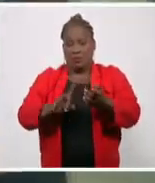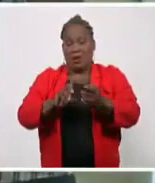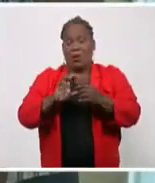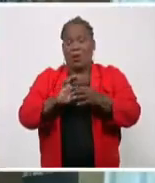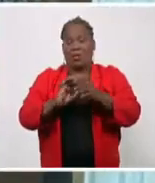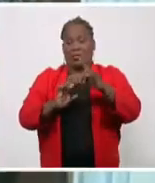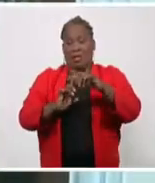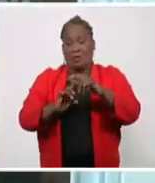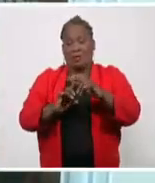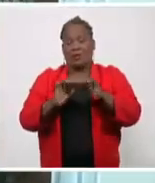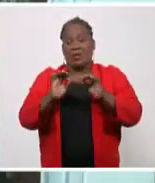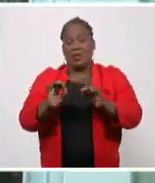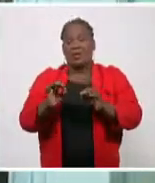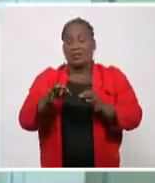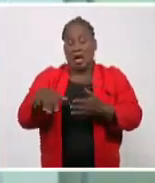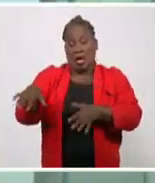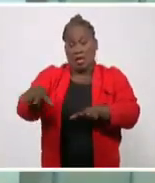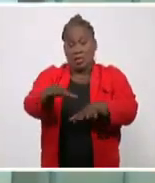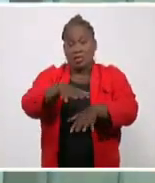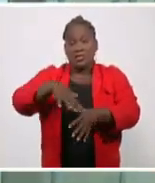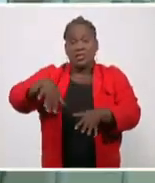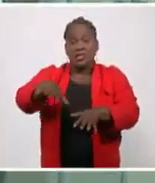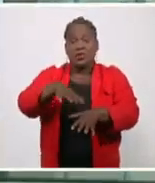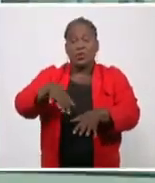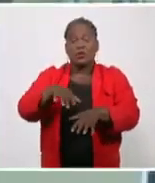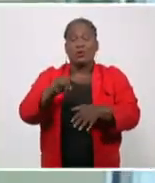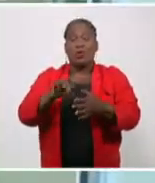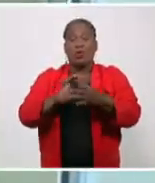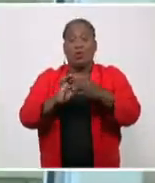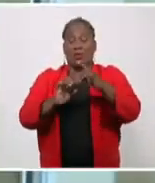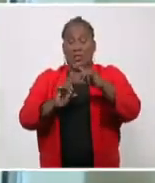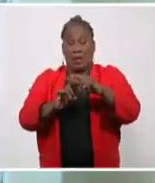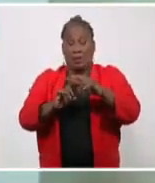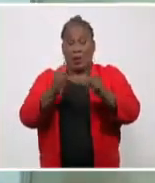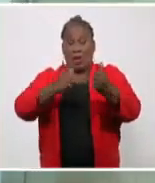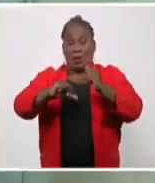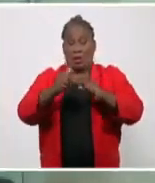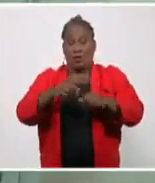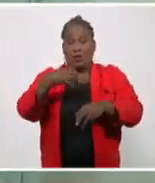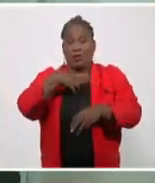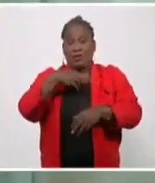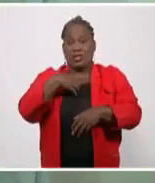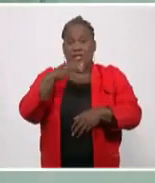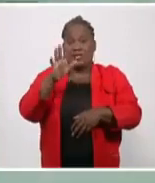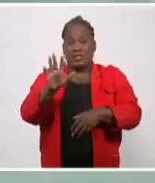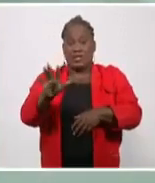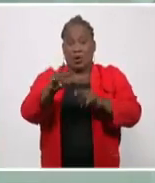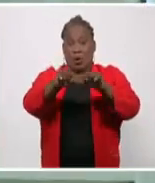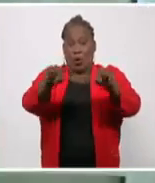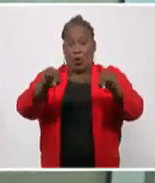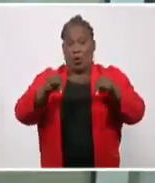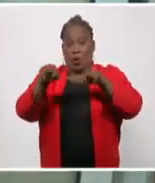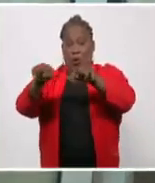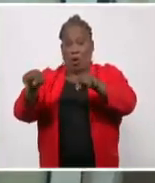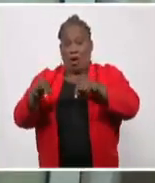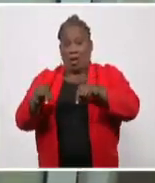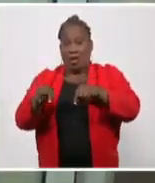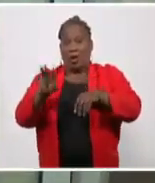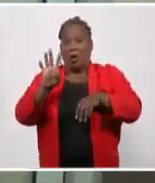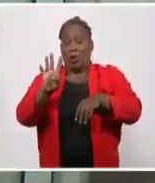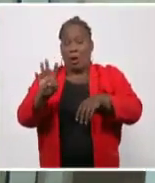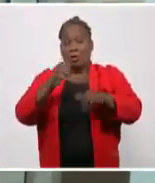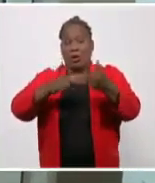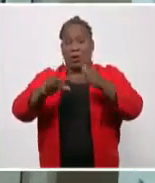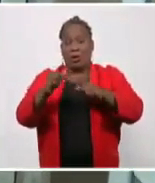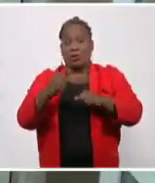que presenta el Laboratorio de Biología Molecular en Guantánamo, que cuenta con 5 locales, 4 laboratorios y una oficina, además de